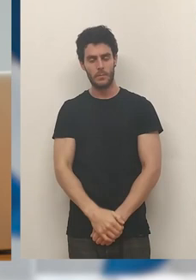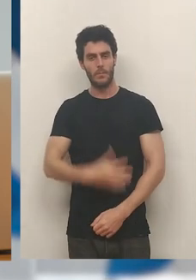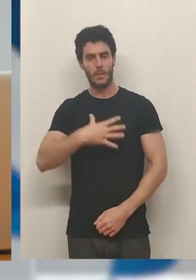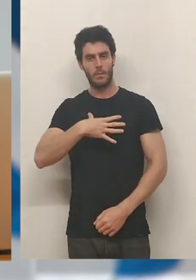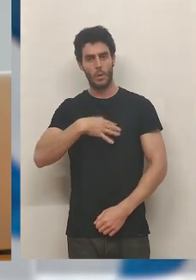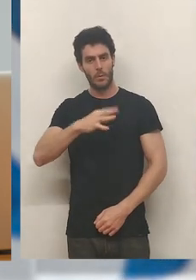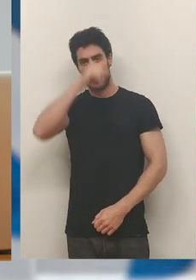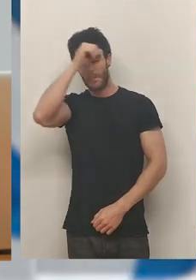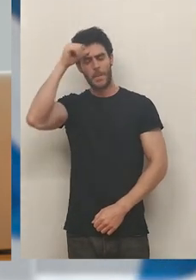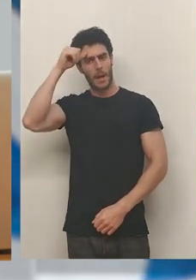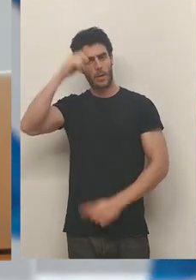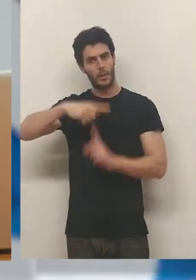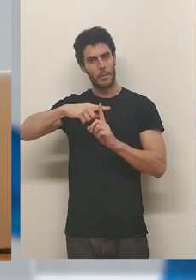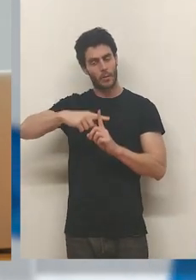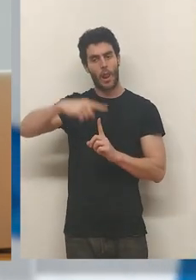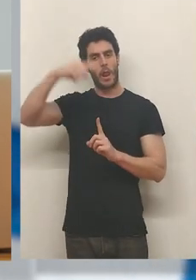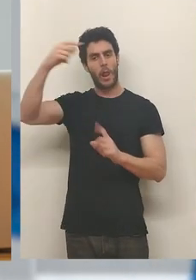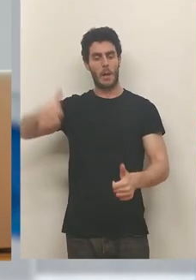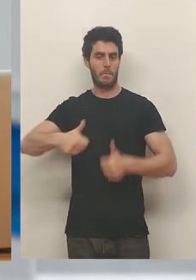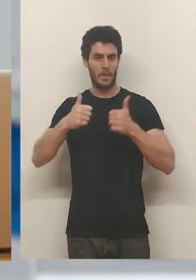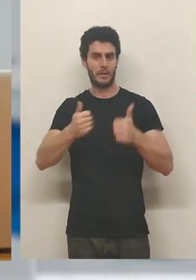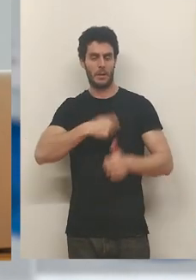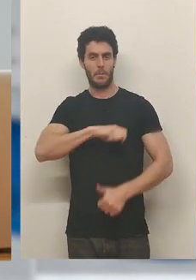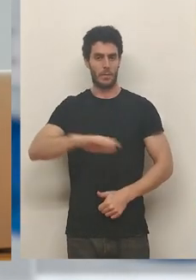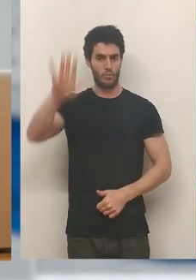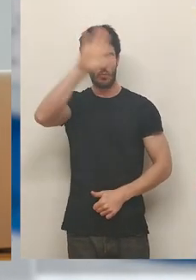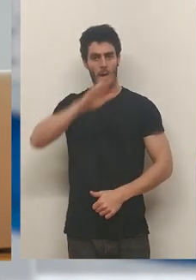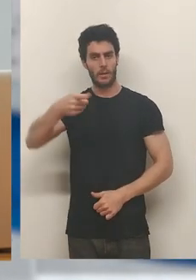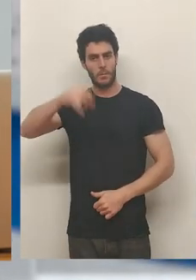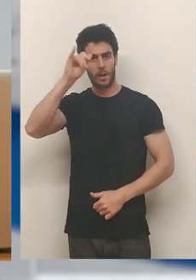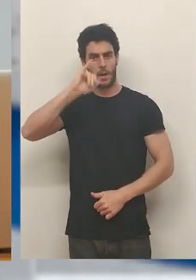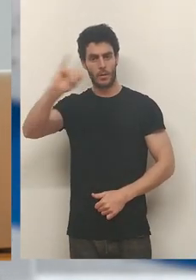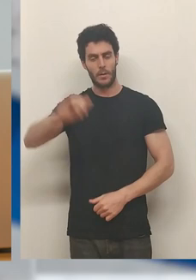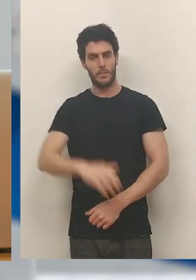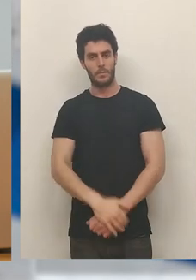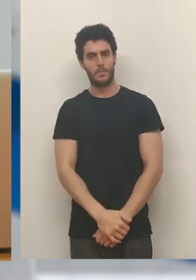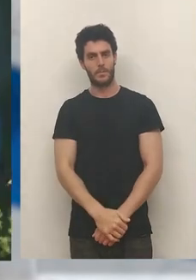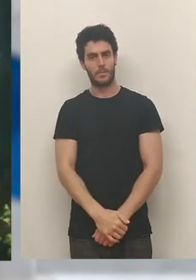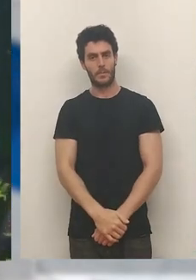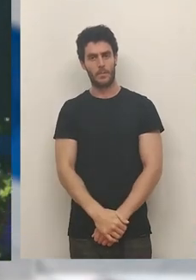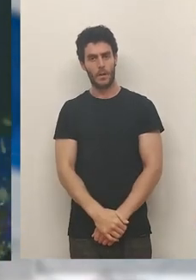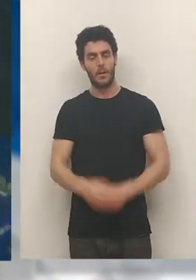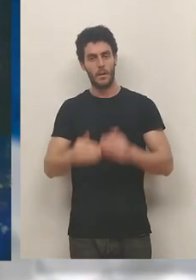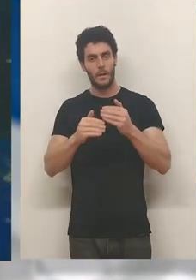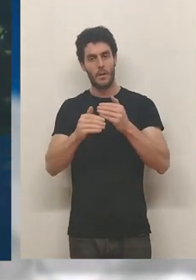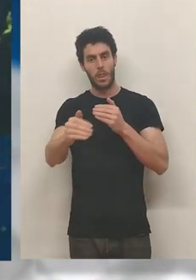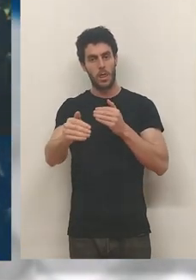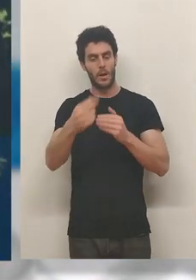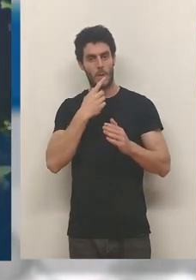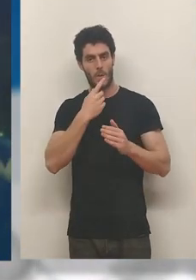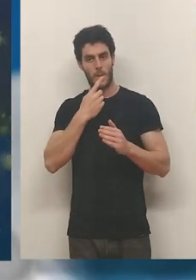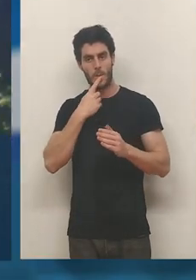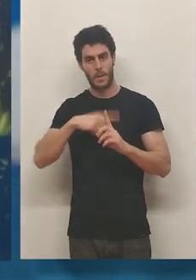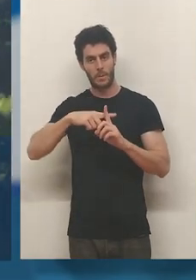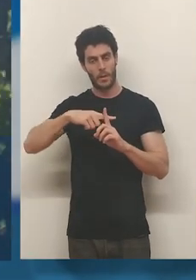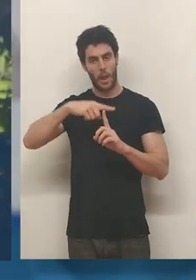Una alta probabilidad de contar con un verano más cálido de lo normal en todo el país, también en La Rioja. Todas las